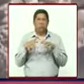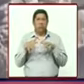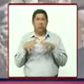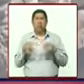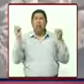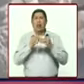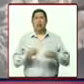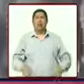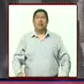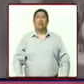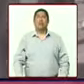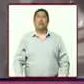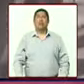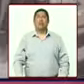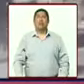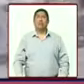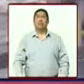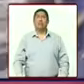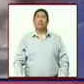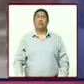bloqueo.